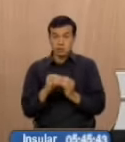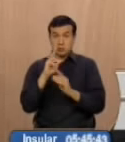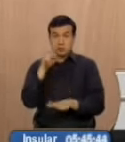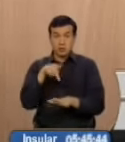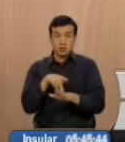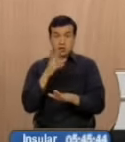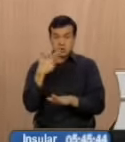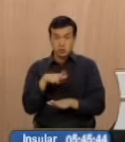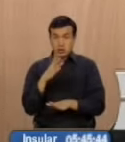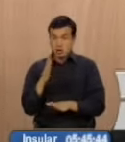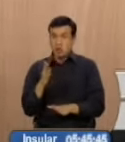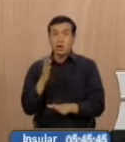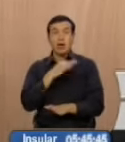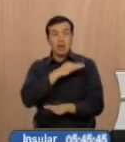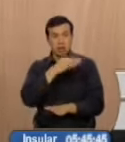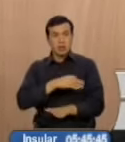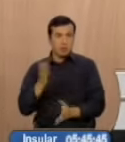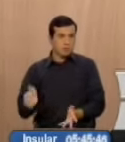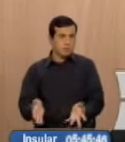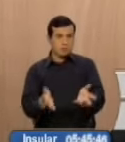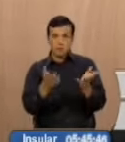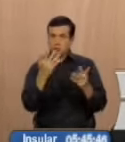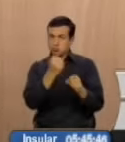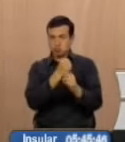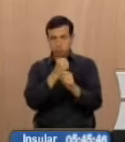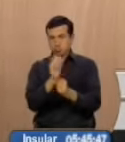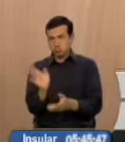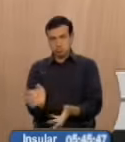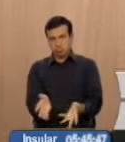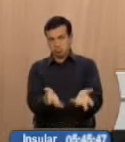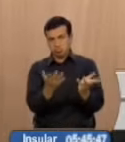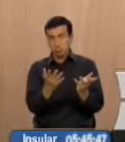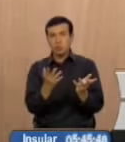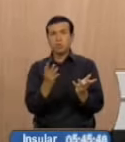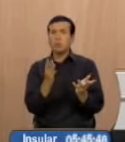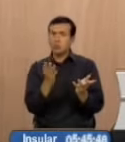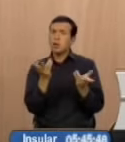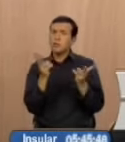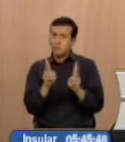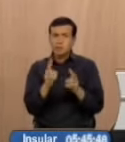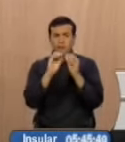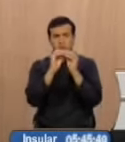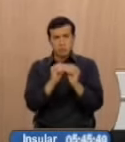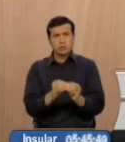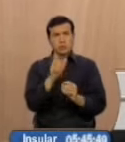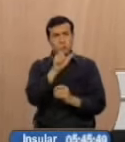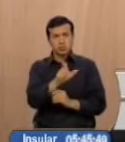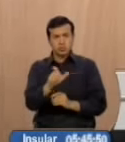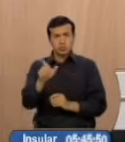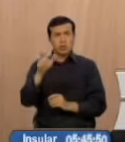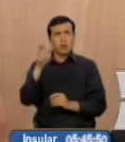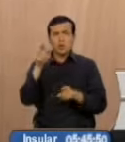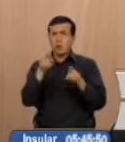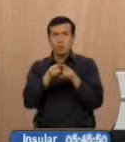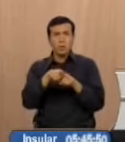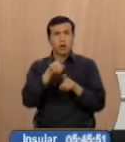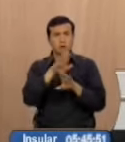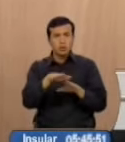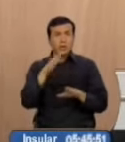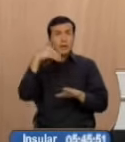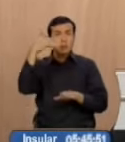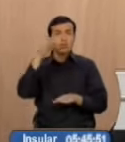que se enfrenten con ética a cualquier desempeño en el campo laboral, sino también estamos formando permanentemente docentes que formarán